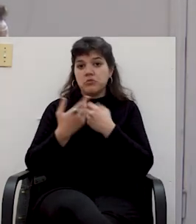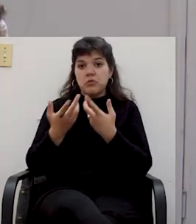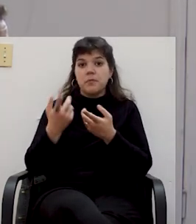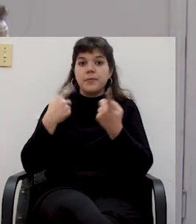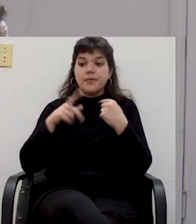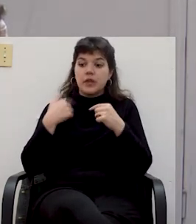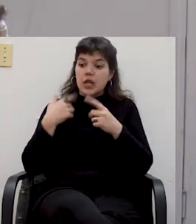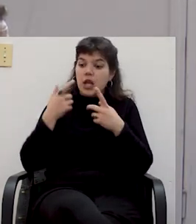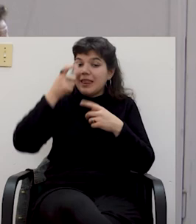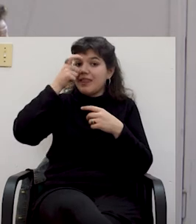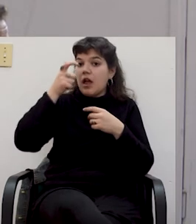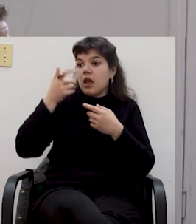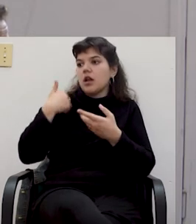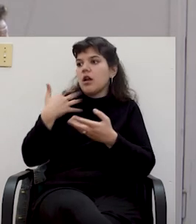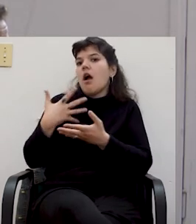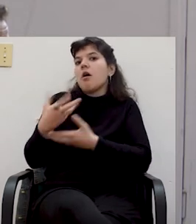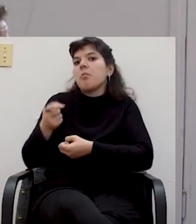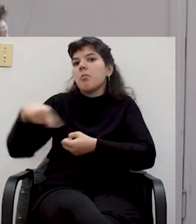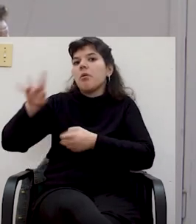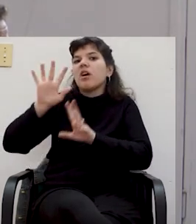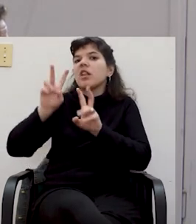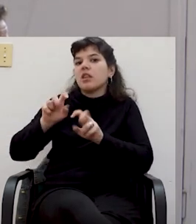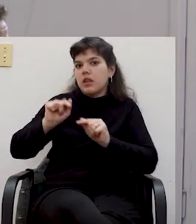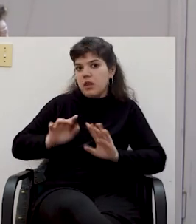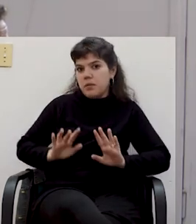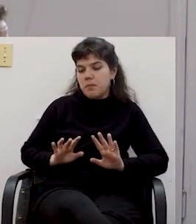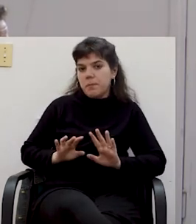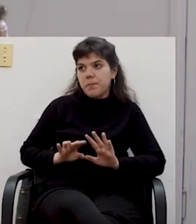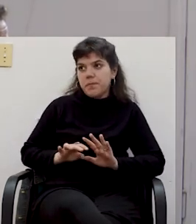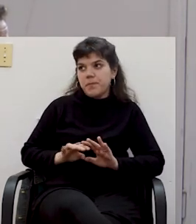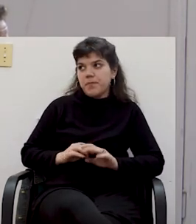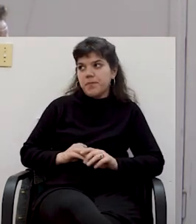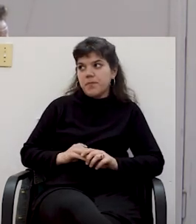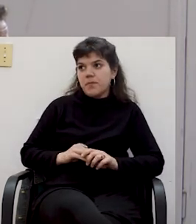asesoramos técnicamente en lo que tiene que ver con esa materia.